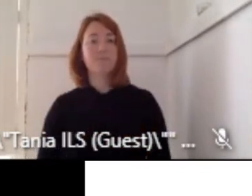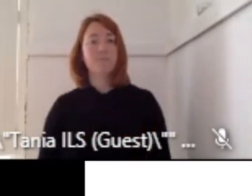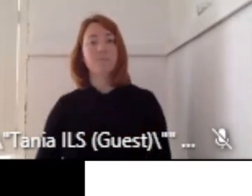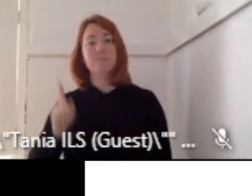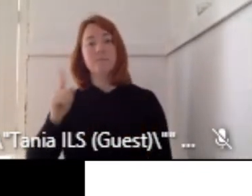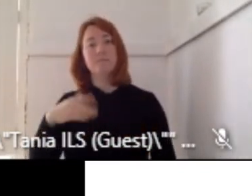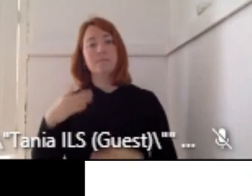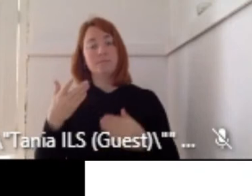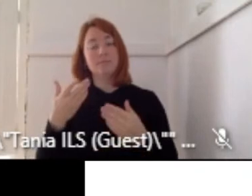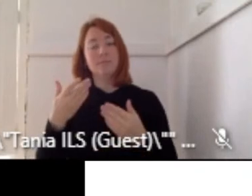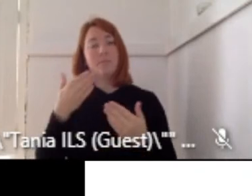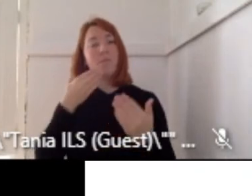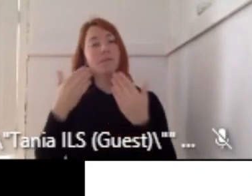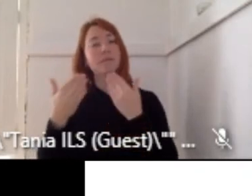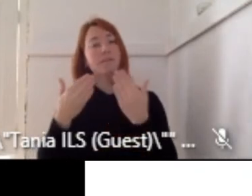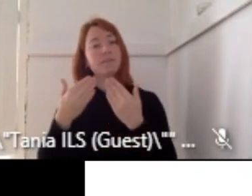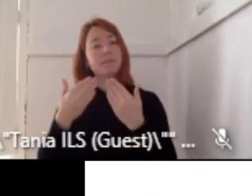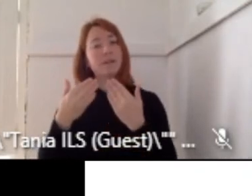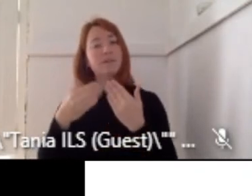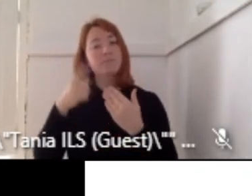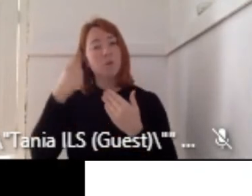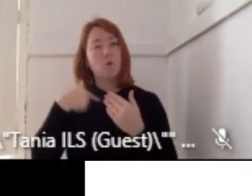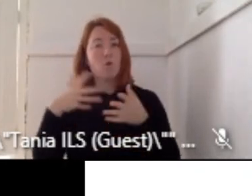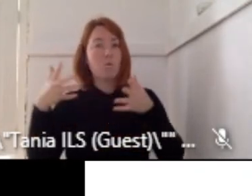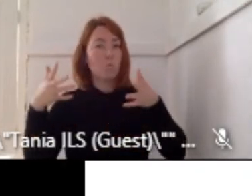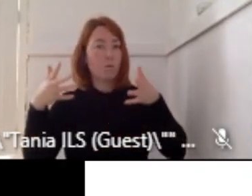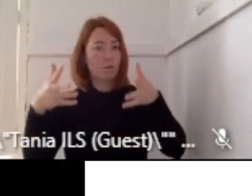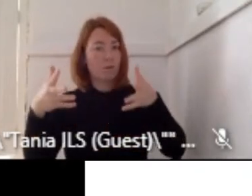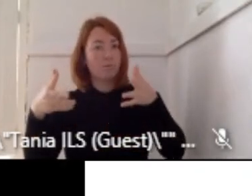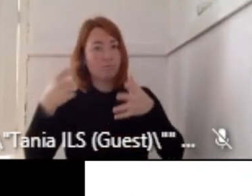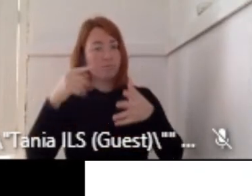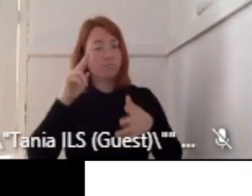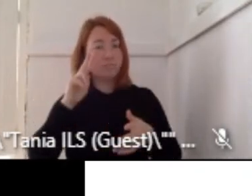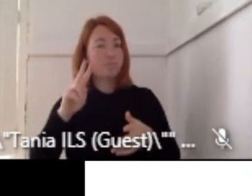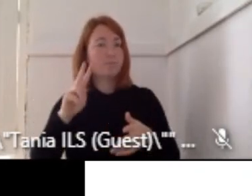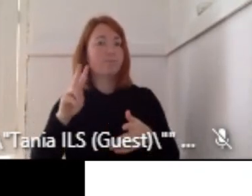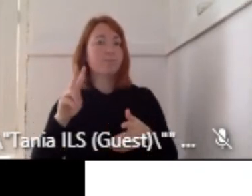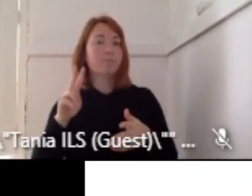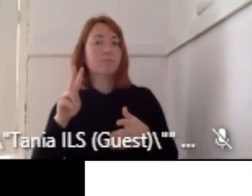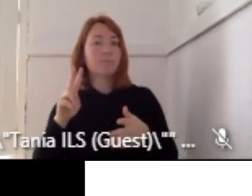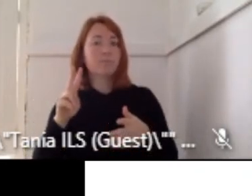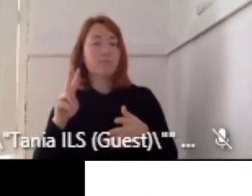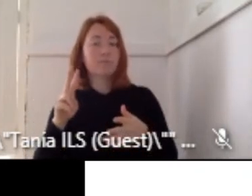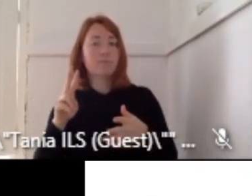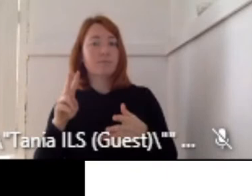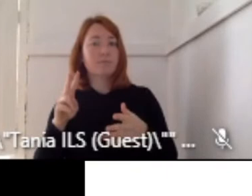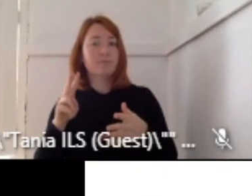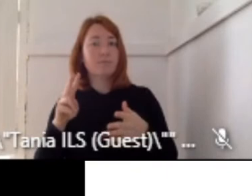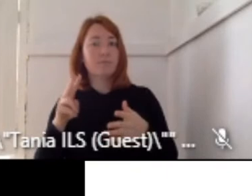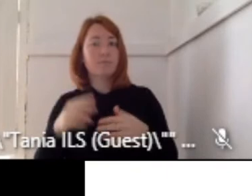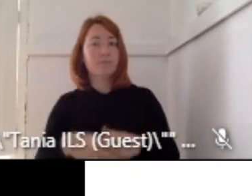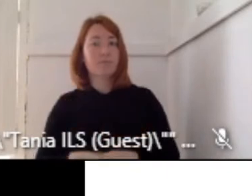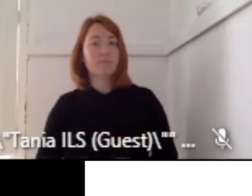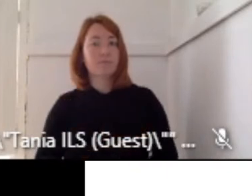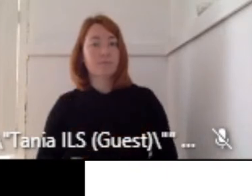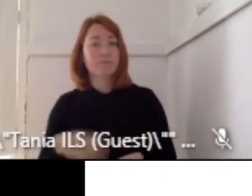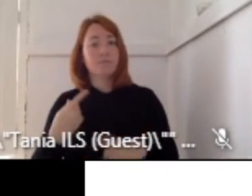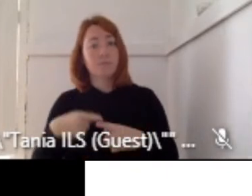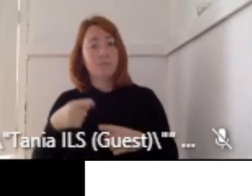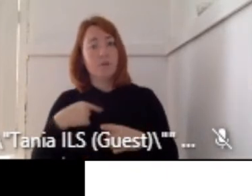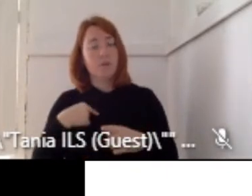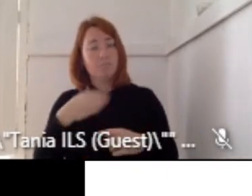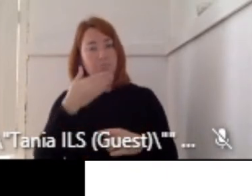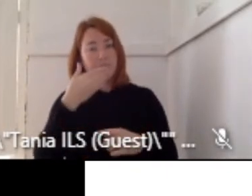publicada por la agencia SIN que yo recomiendo porque, bueno, esta es una entrevista muy